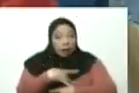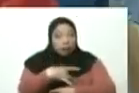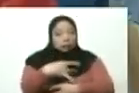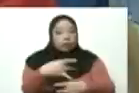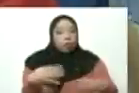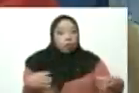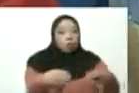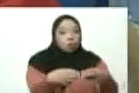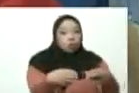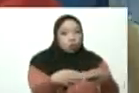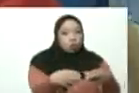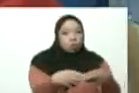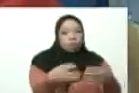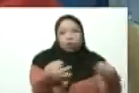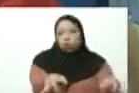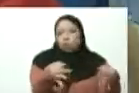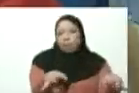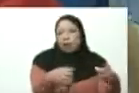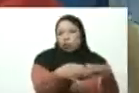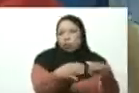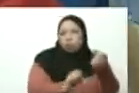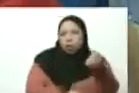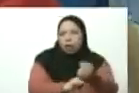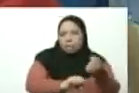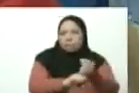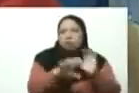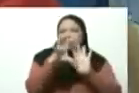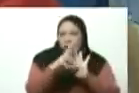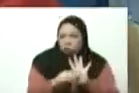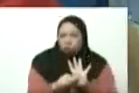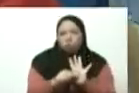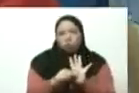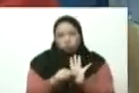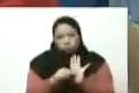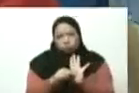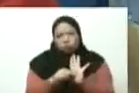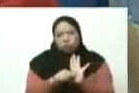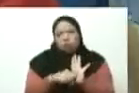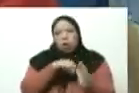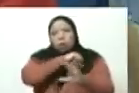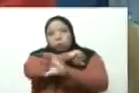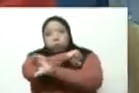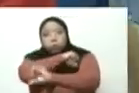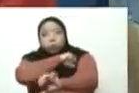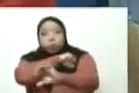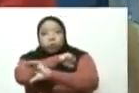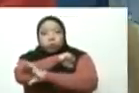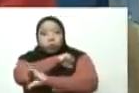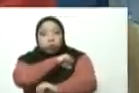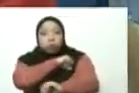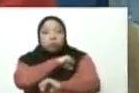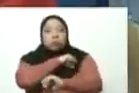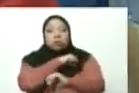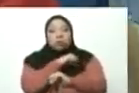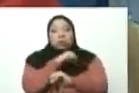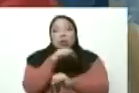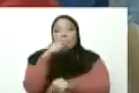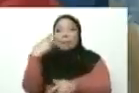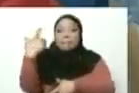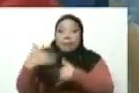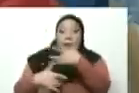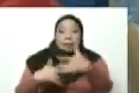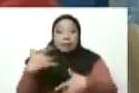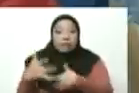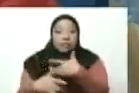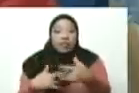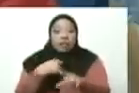suele suceder cuando estamos hablando de delincuentes convictos y confesos quisieron